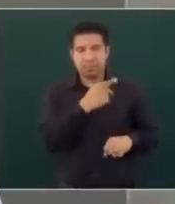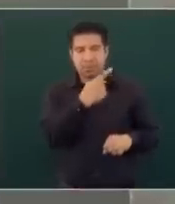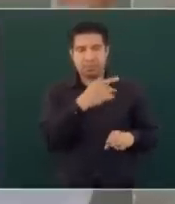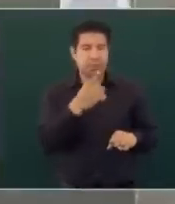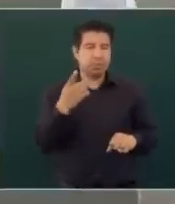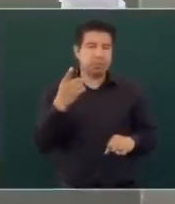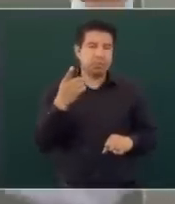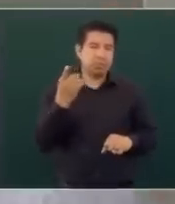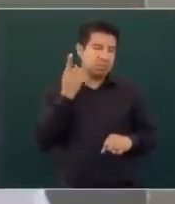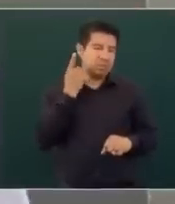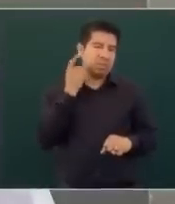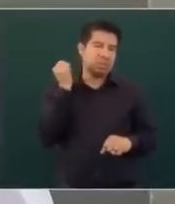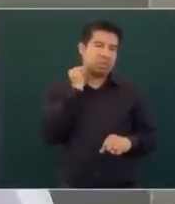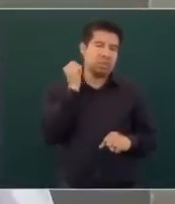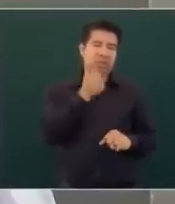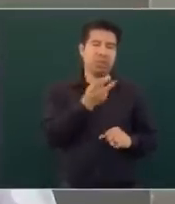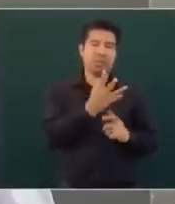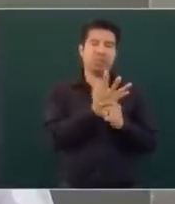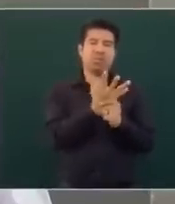pero